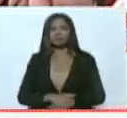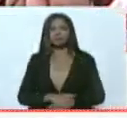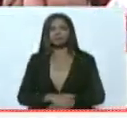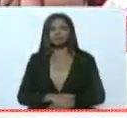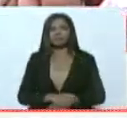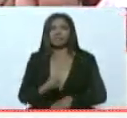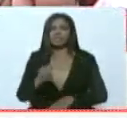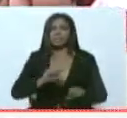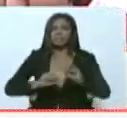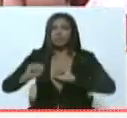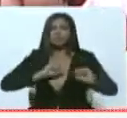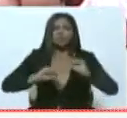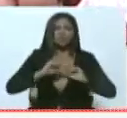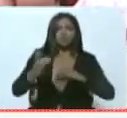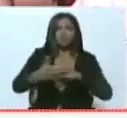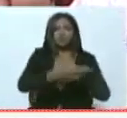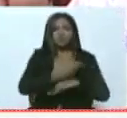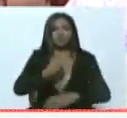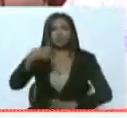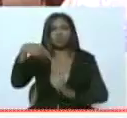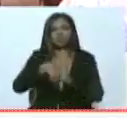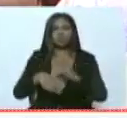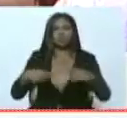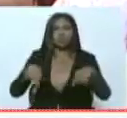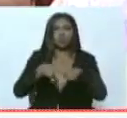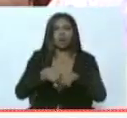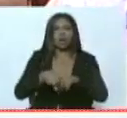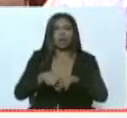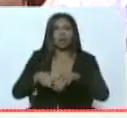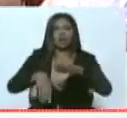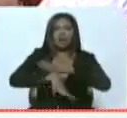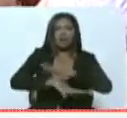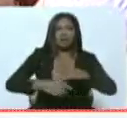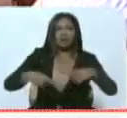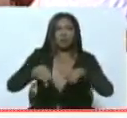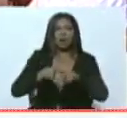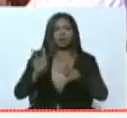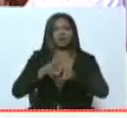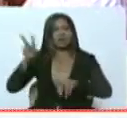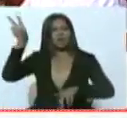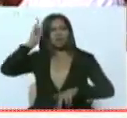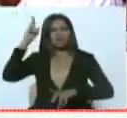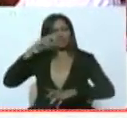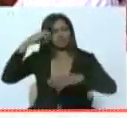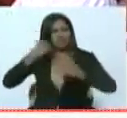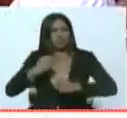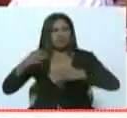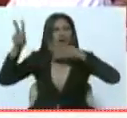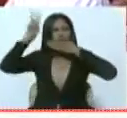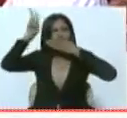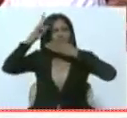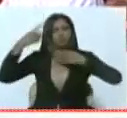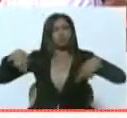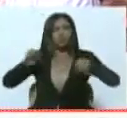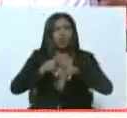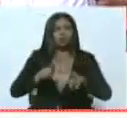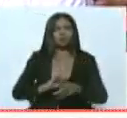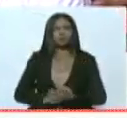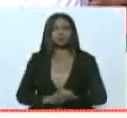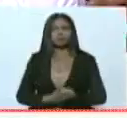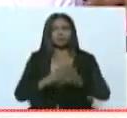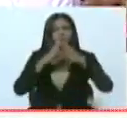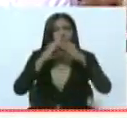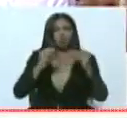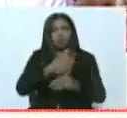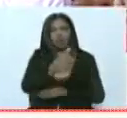Este movimiento que recoge profundamente la raíz india auténtica de Guaycaipuro y de todos